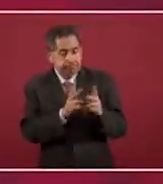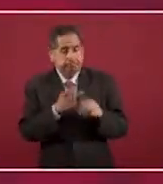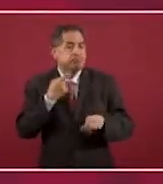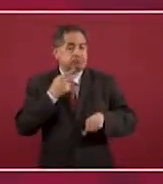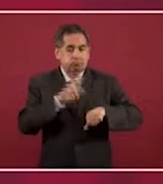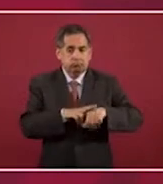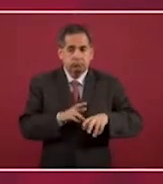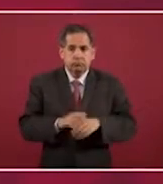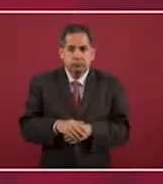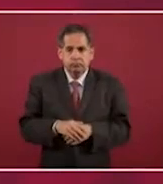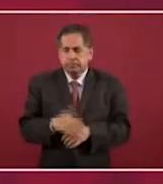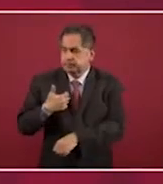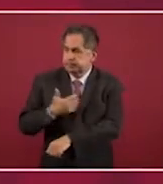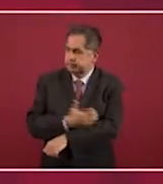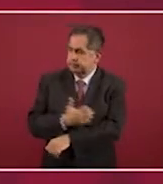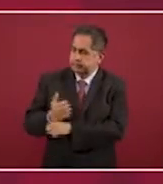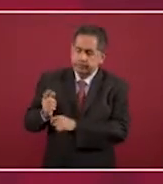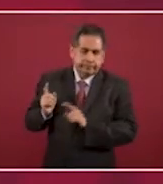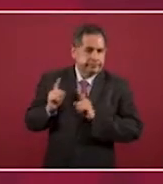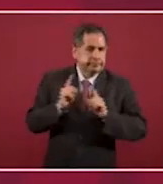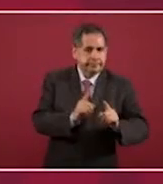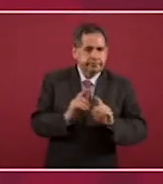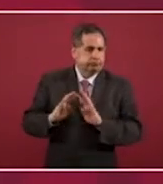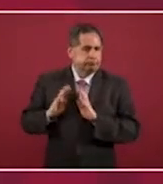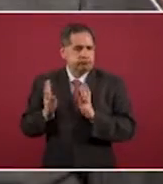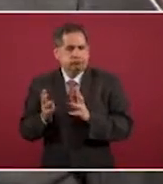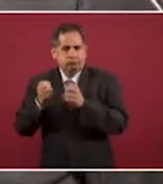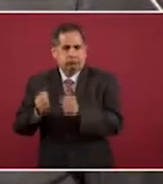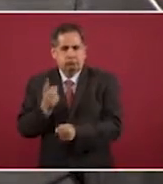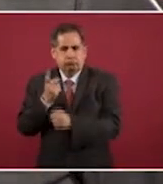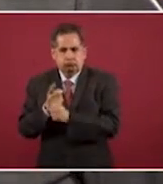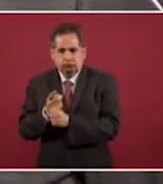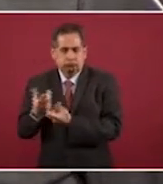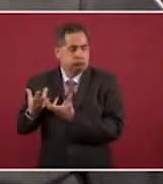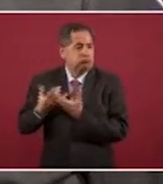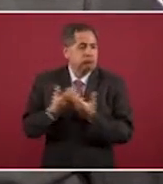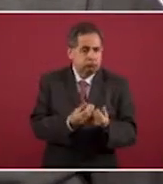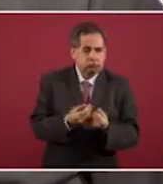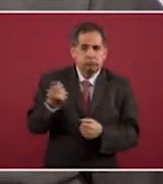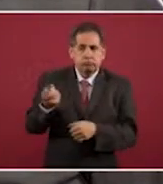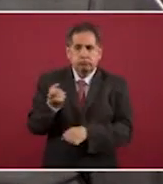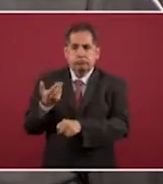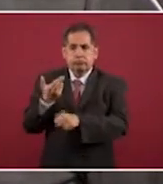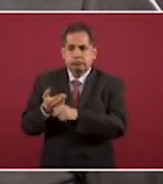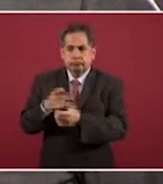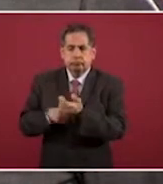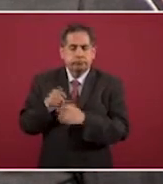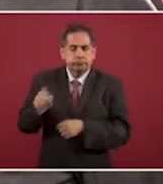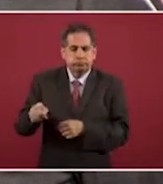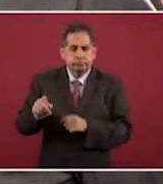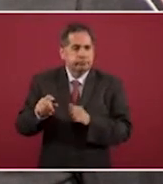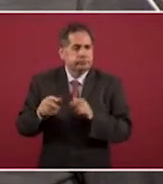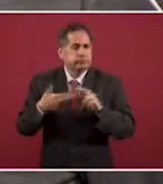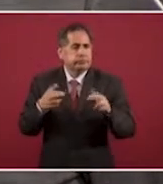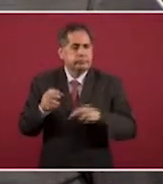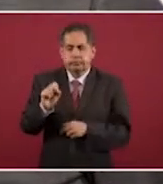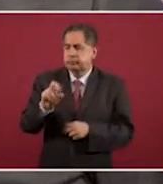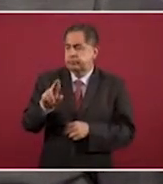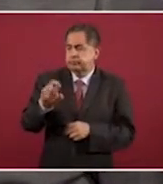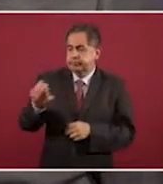Me van a acompañar los integrantes del Gabinete de Seguridad y el secretario de Relaciones